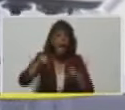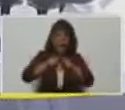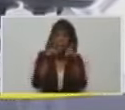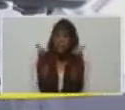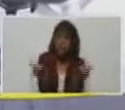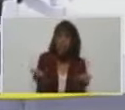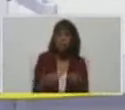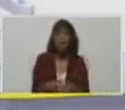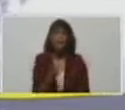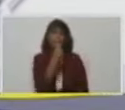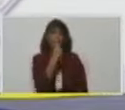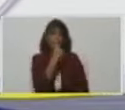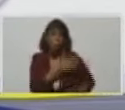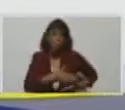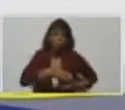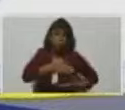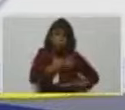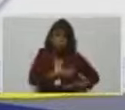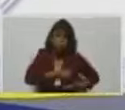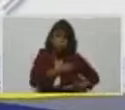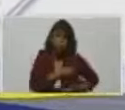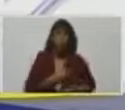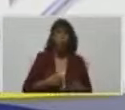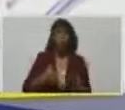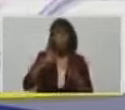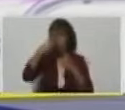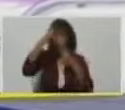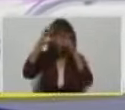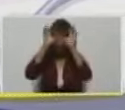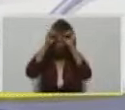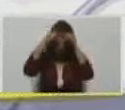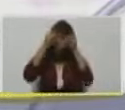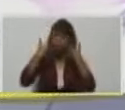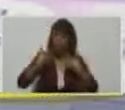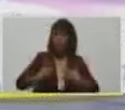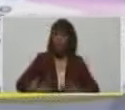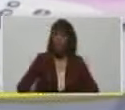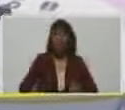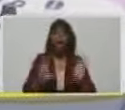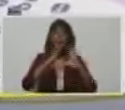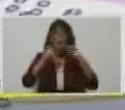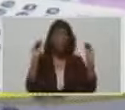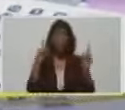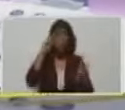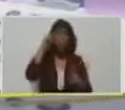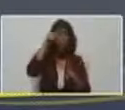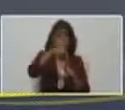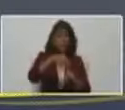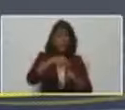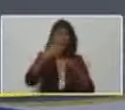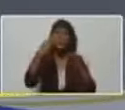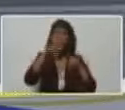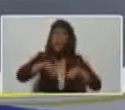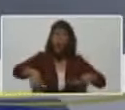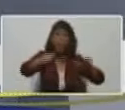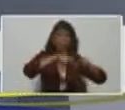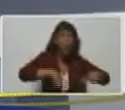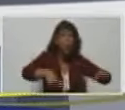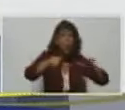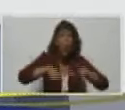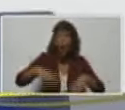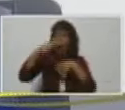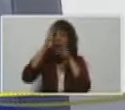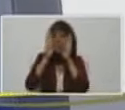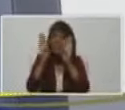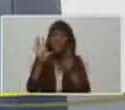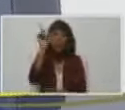ginecología, mamografía, oftalmología. Y así estamos montando decenas de unidades integrales de atención a